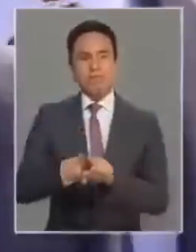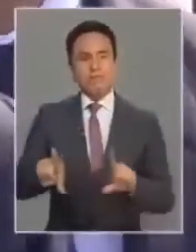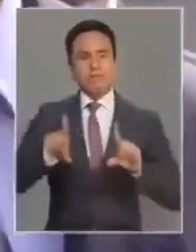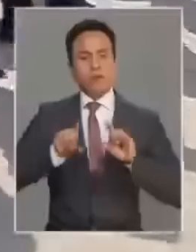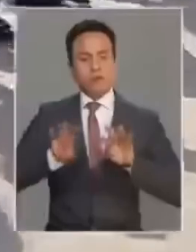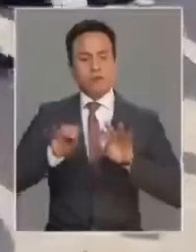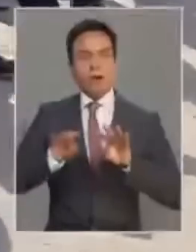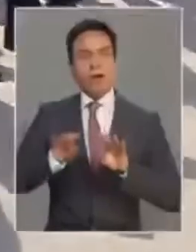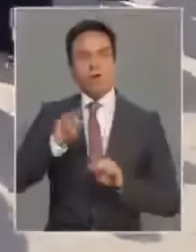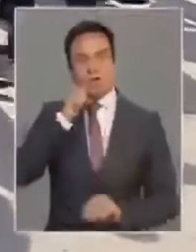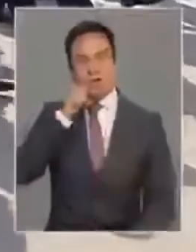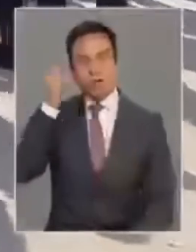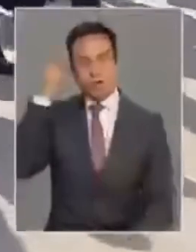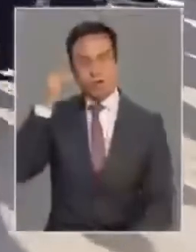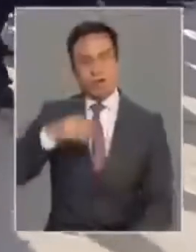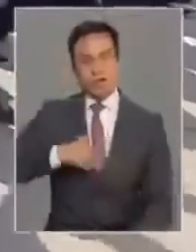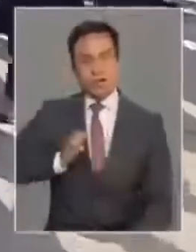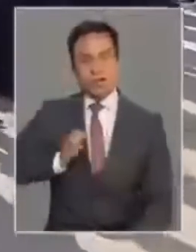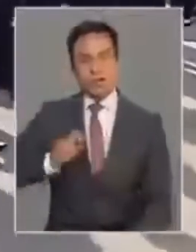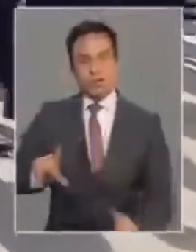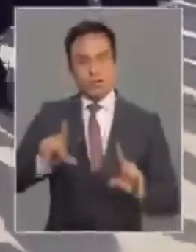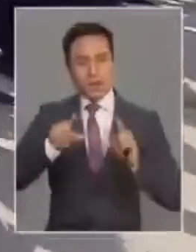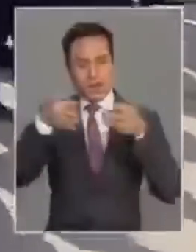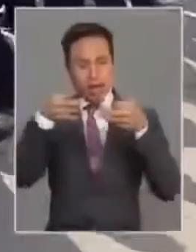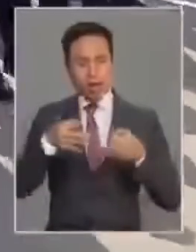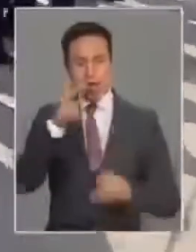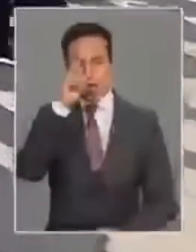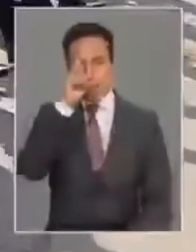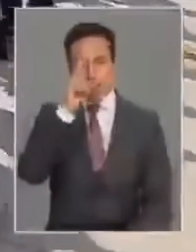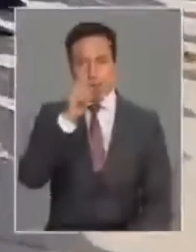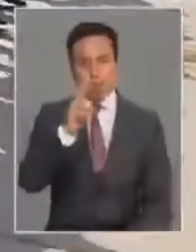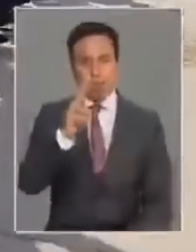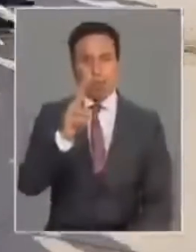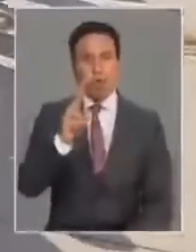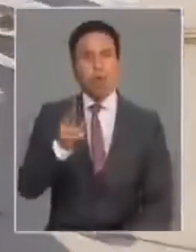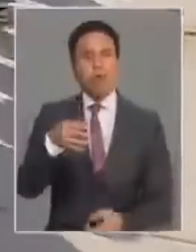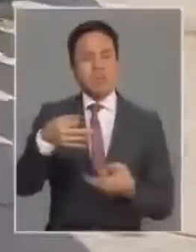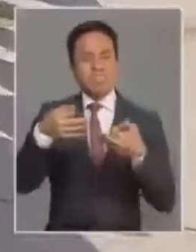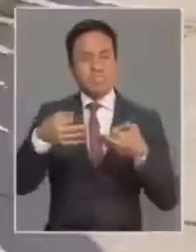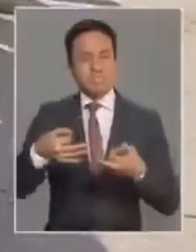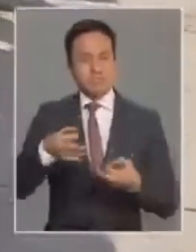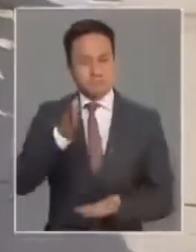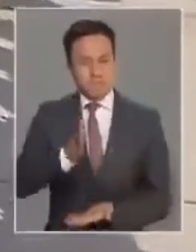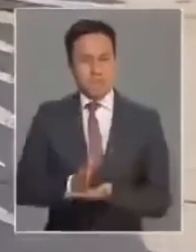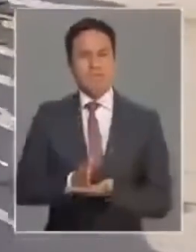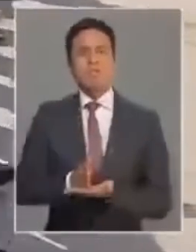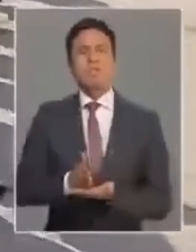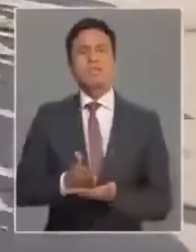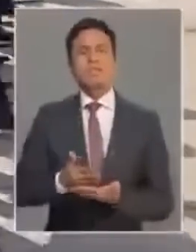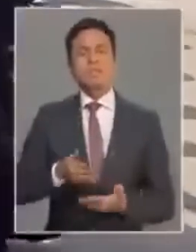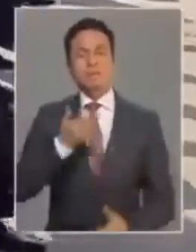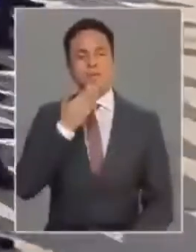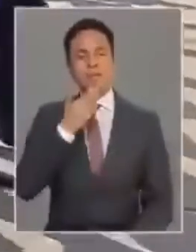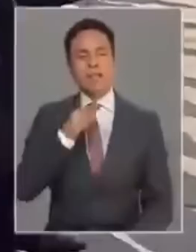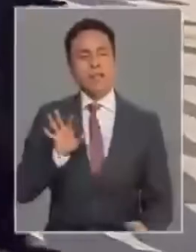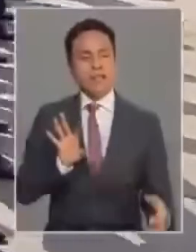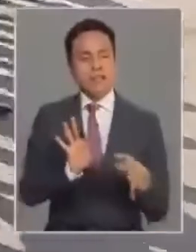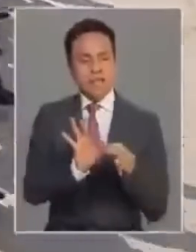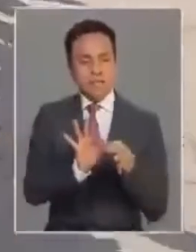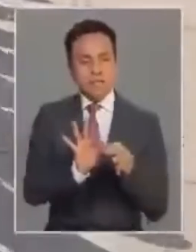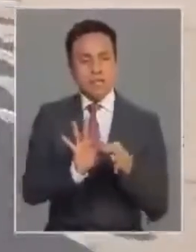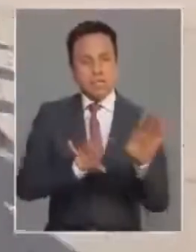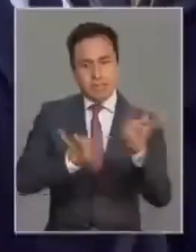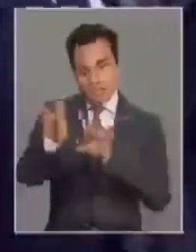Escuela Formadora de Detectives impregnados del honor, disciplina y lealtad. Anualmente la selección en un